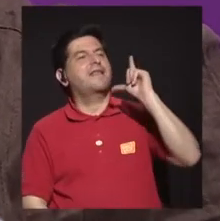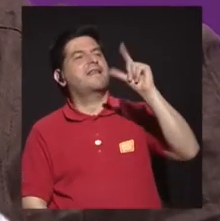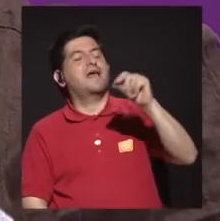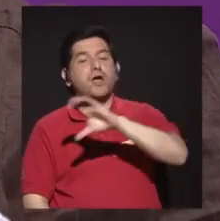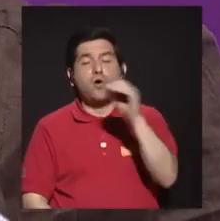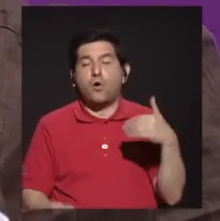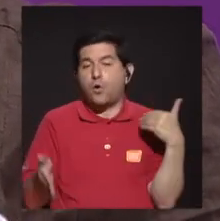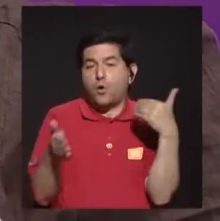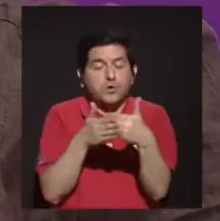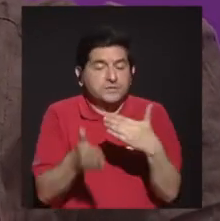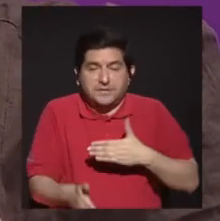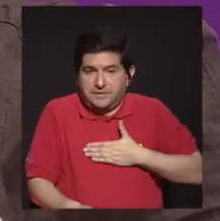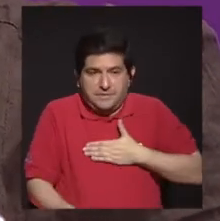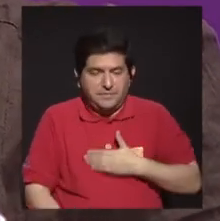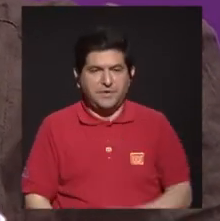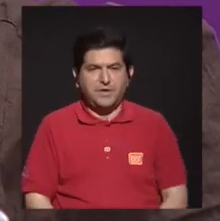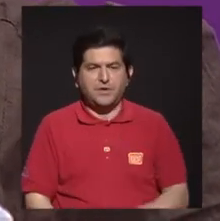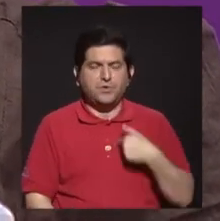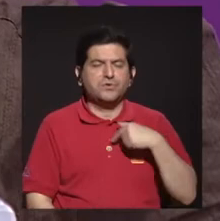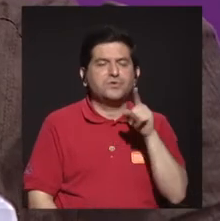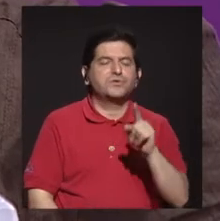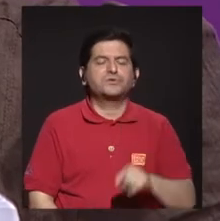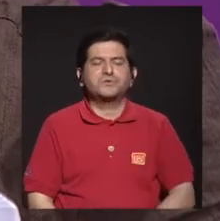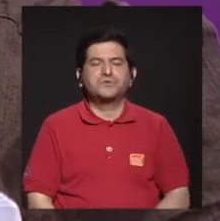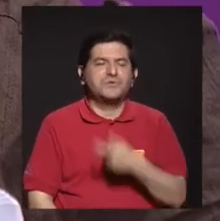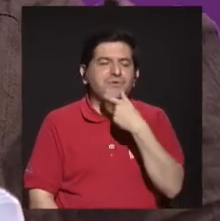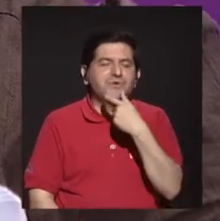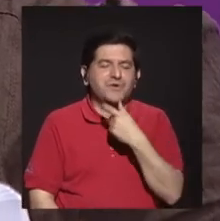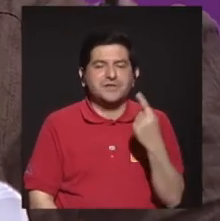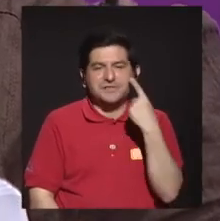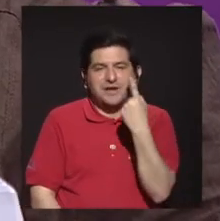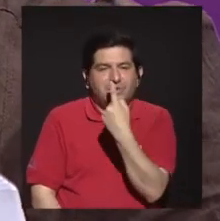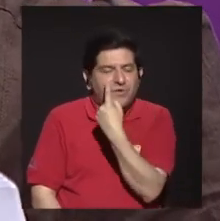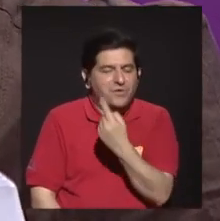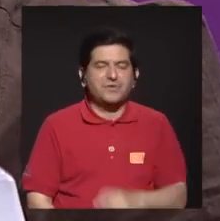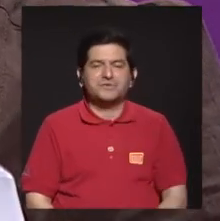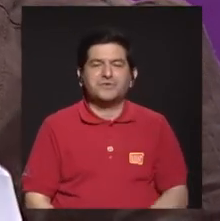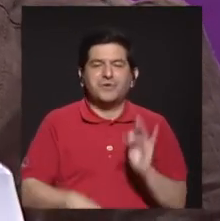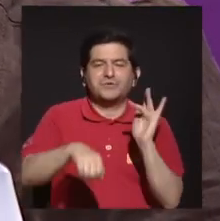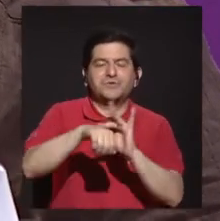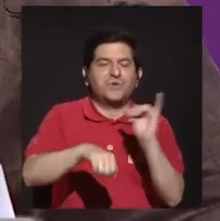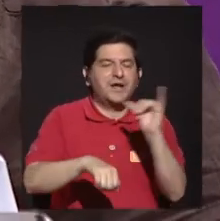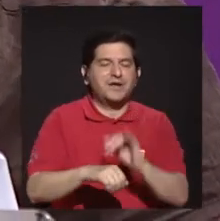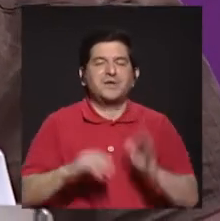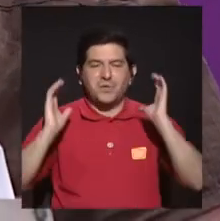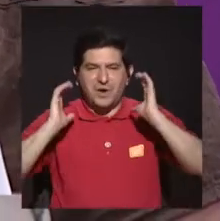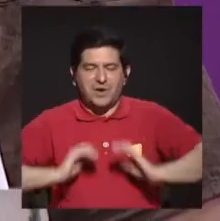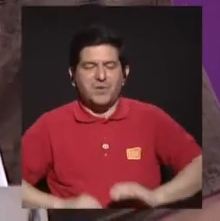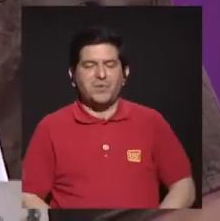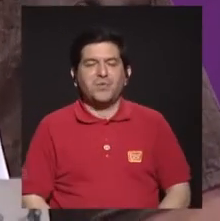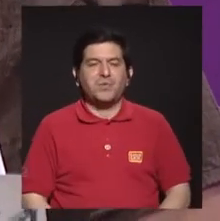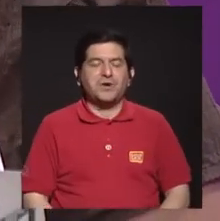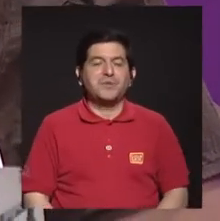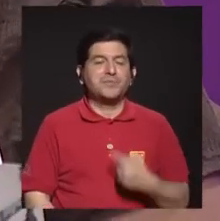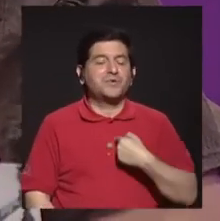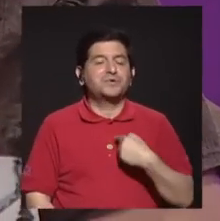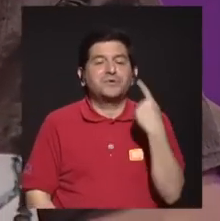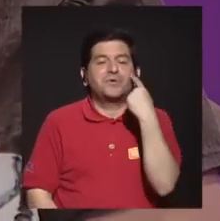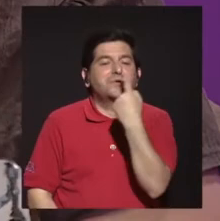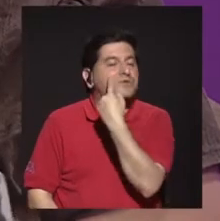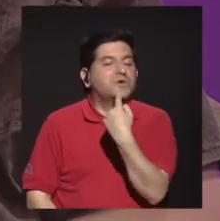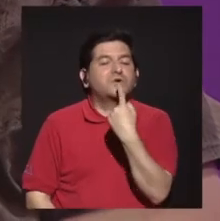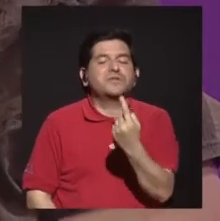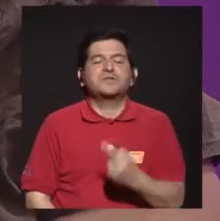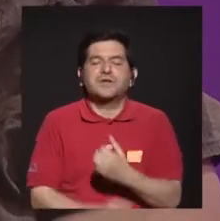tan cerca de mí. Toco tu risa con mis ojos, toco tu cuerpo con un suspiro. Mis ojos dicen te quiero,